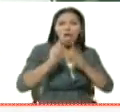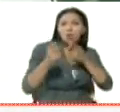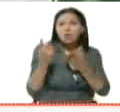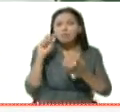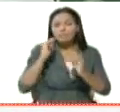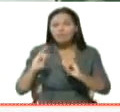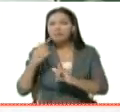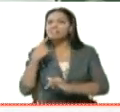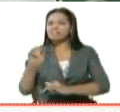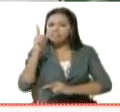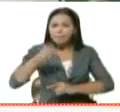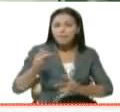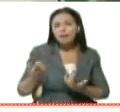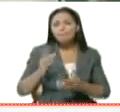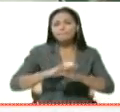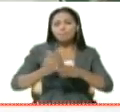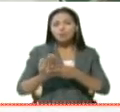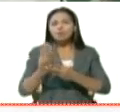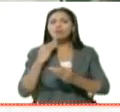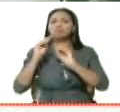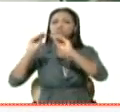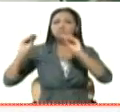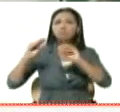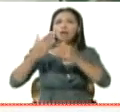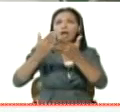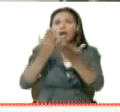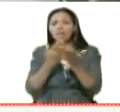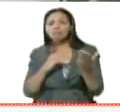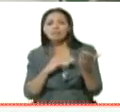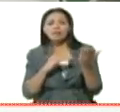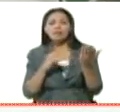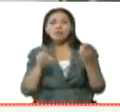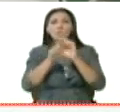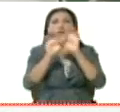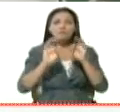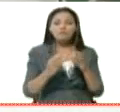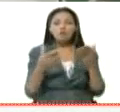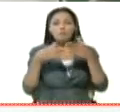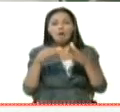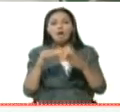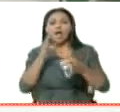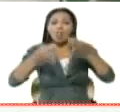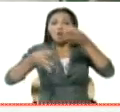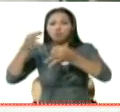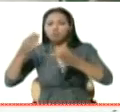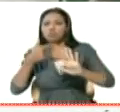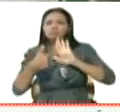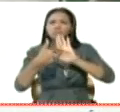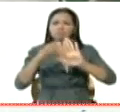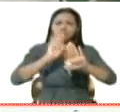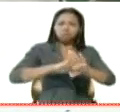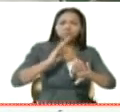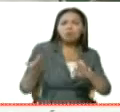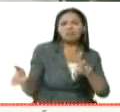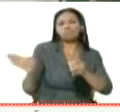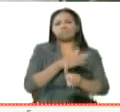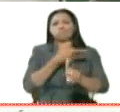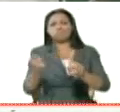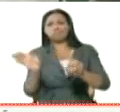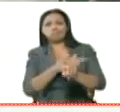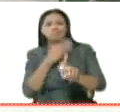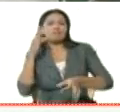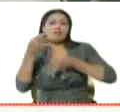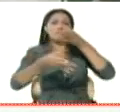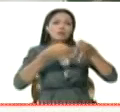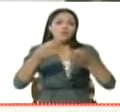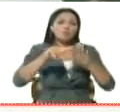que decirlo, han ya incoado ante los órganos de justicia por esas agresiones que, bien lo explicó